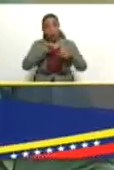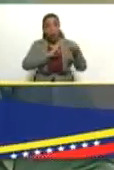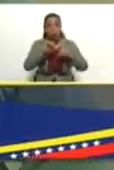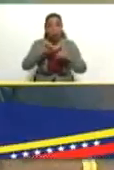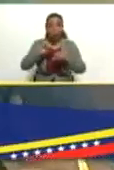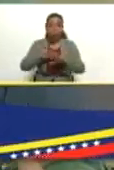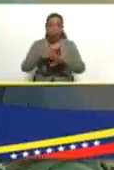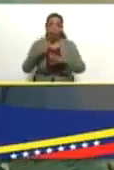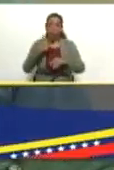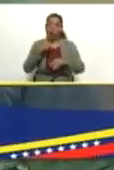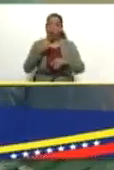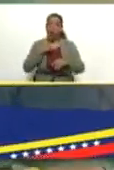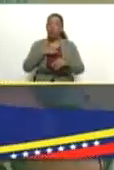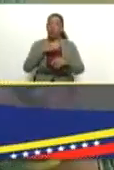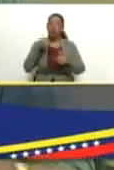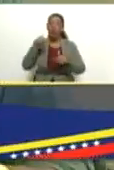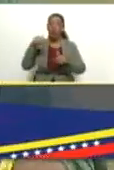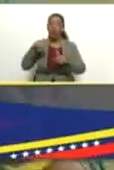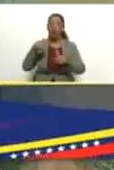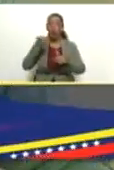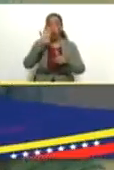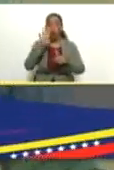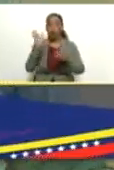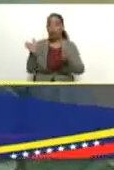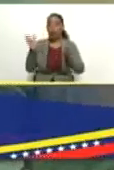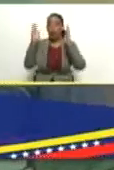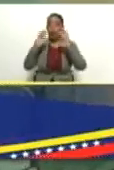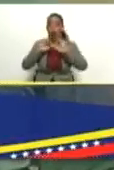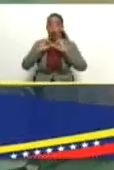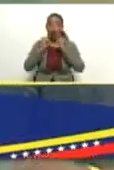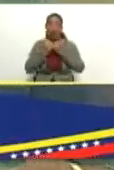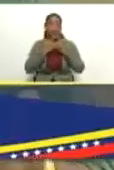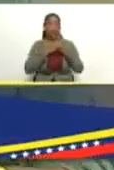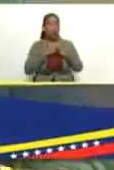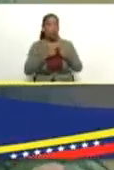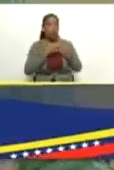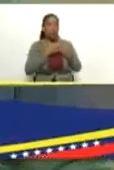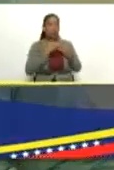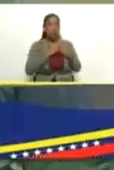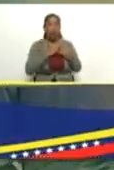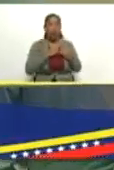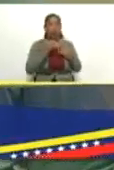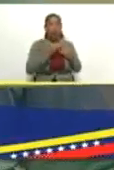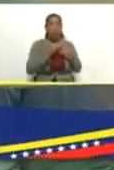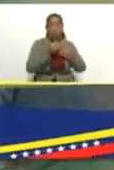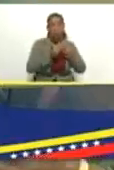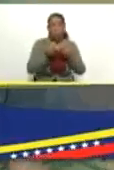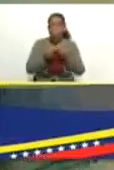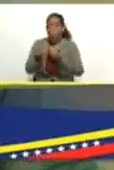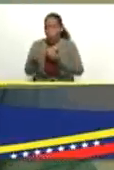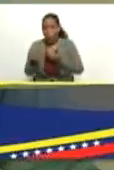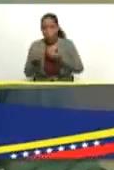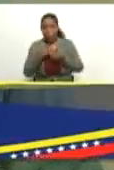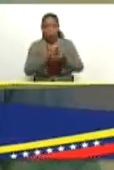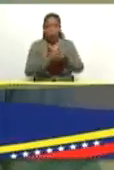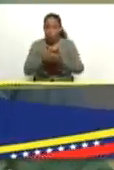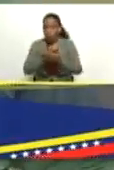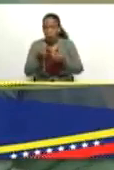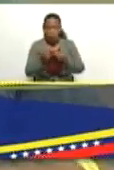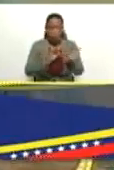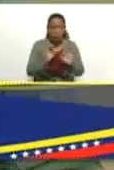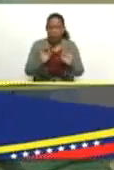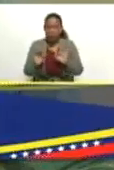que nosotros, desde cuatro paredes, desde una oficina, vamos a decidir cómo, cuándo y dónde serán invertidos los recursos de la revolución